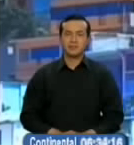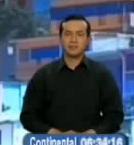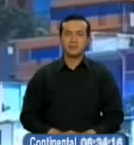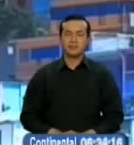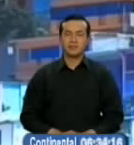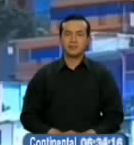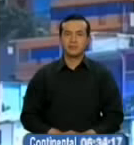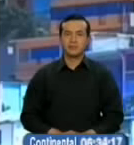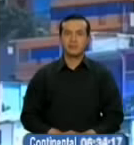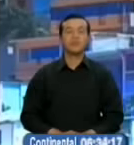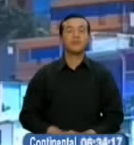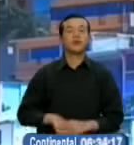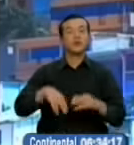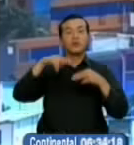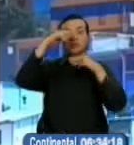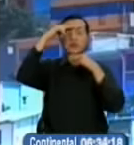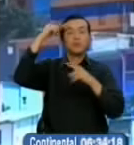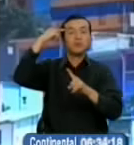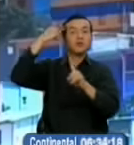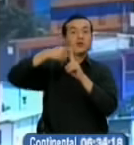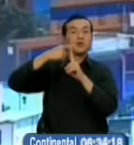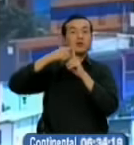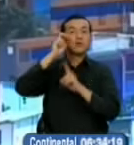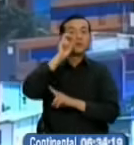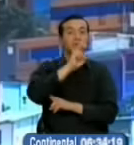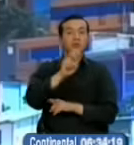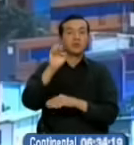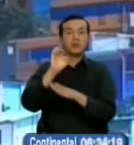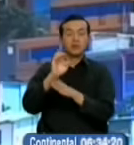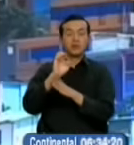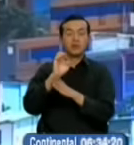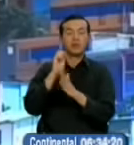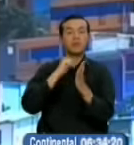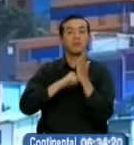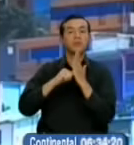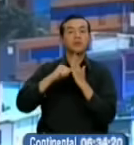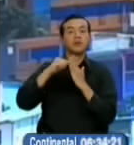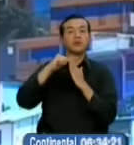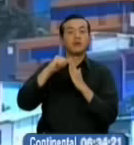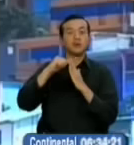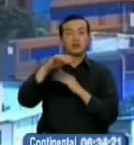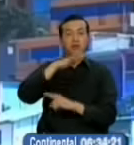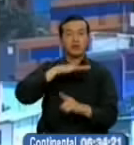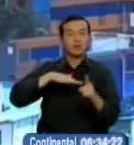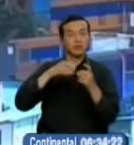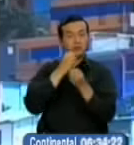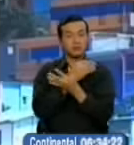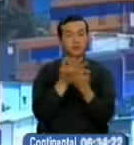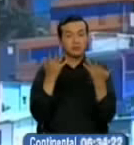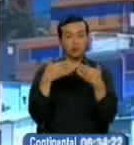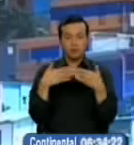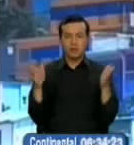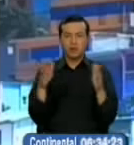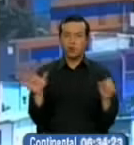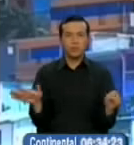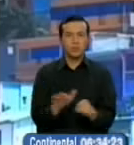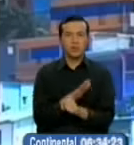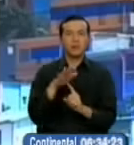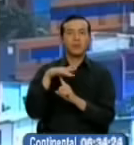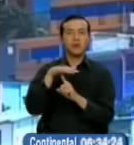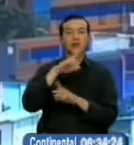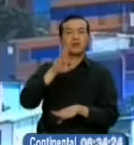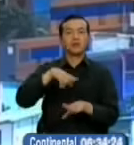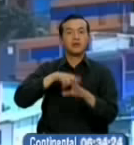Y vamos con una buena noticia para el turismo ecuatoriano. El Ministerio del Ambiente informó sobre la reapertura total del Parque